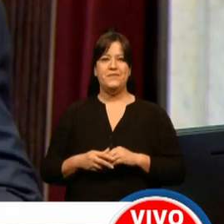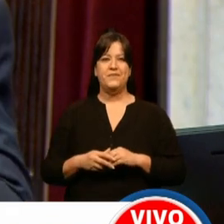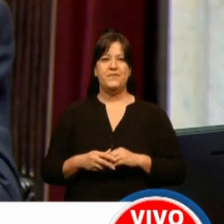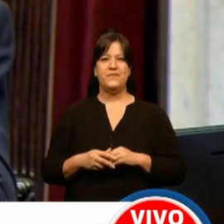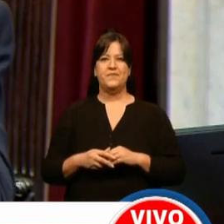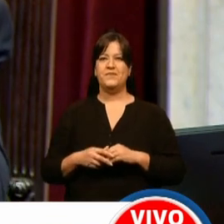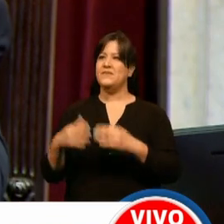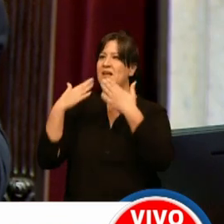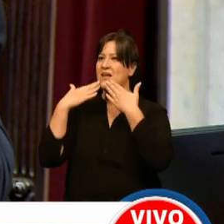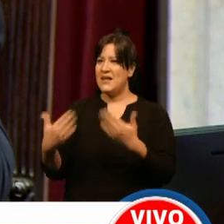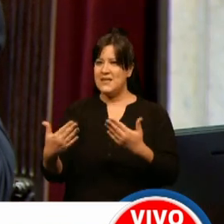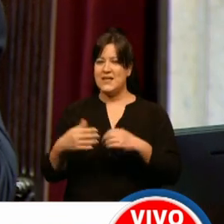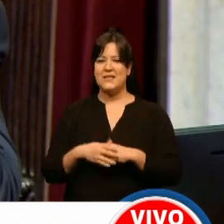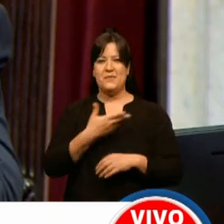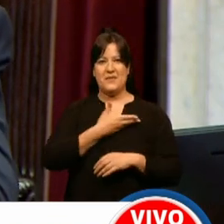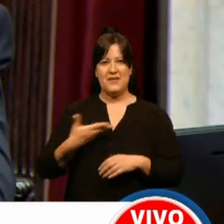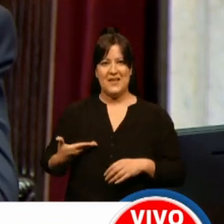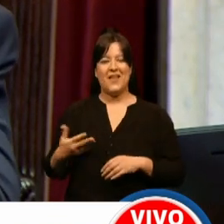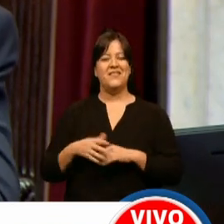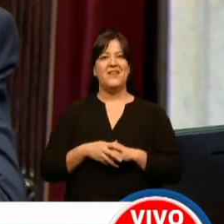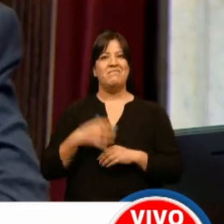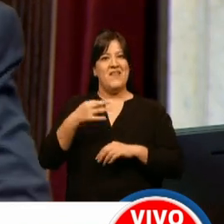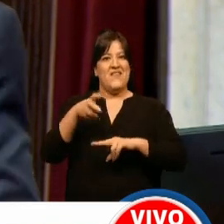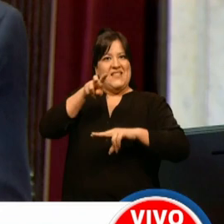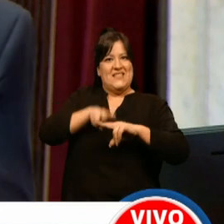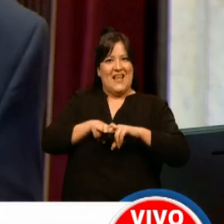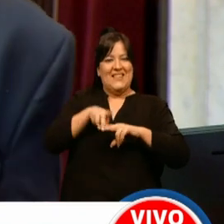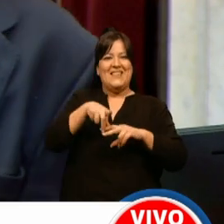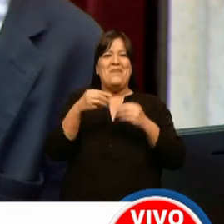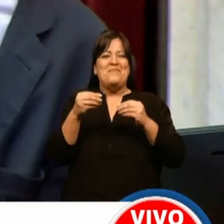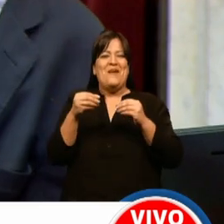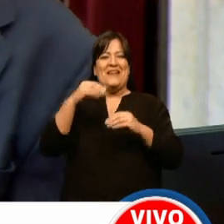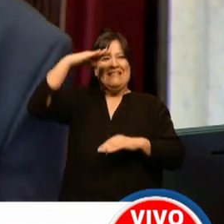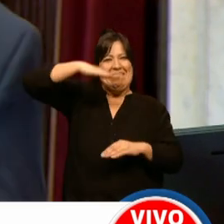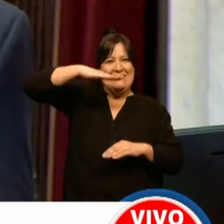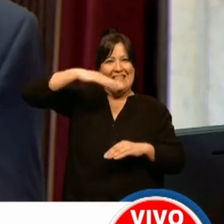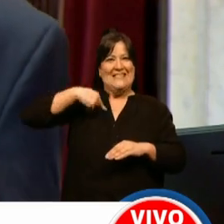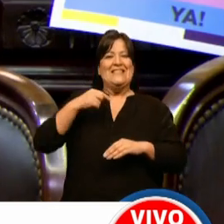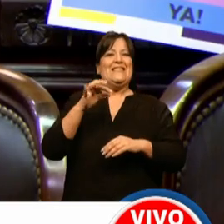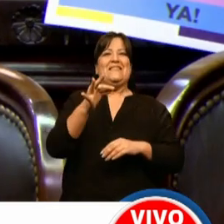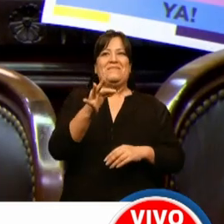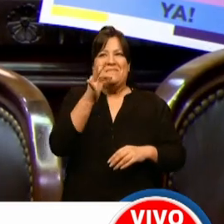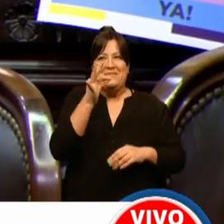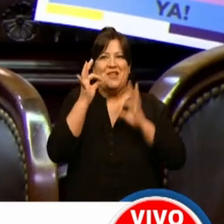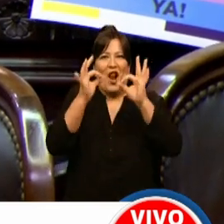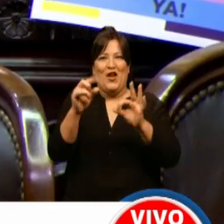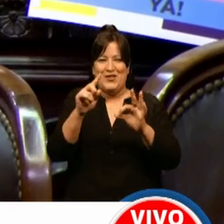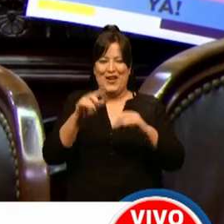muchas gracias señor presidente voy a tener que sentar en el pie pues soy muy chiquitita y no llegó sino bien el micrófono